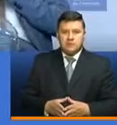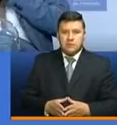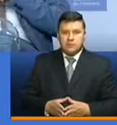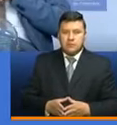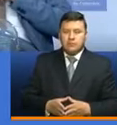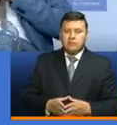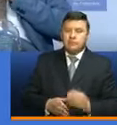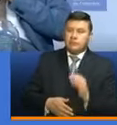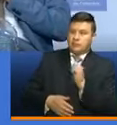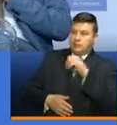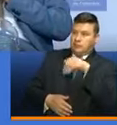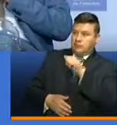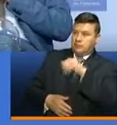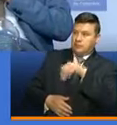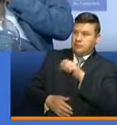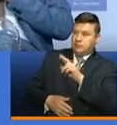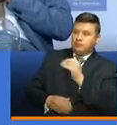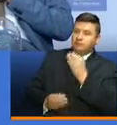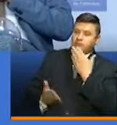Ana María, muchísimas gracias.